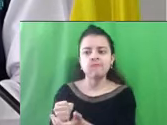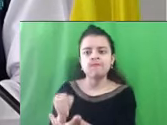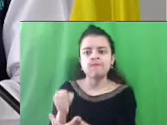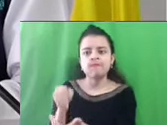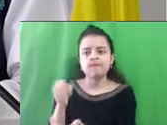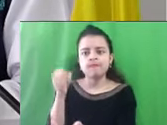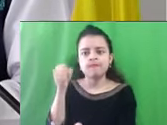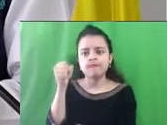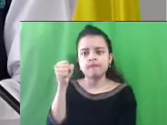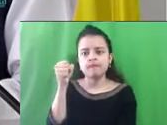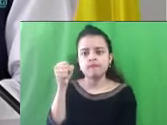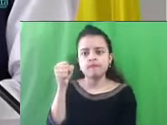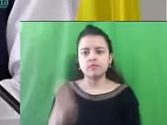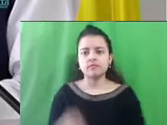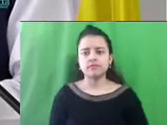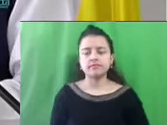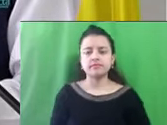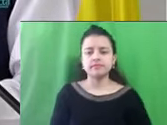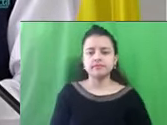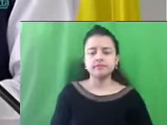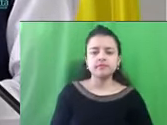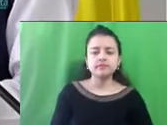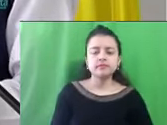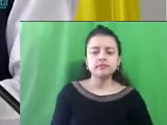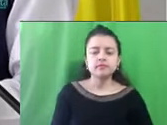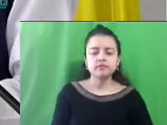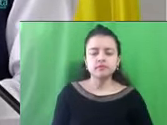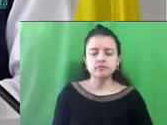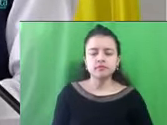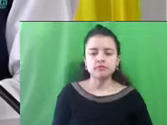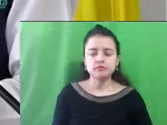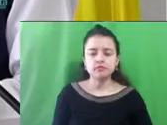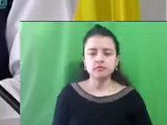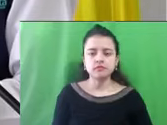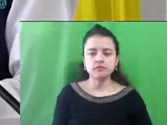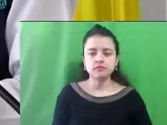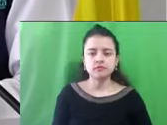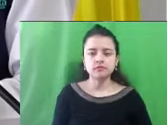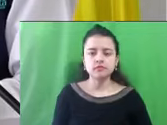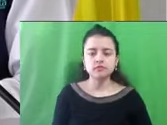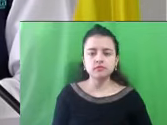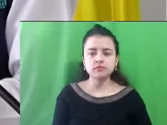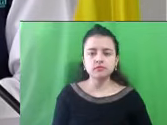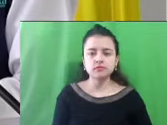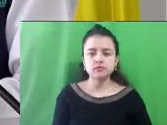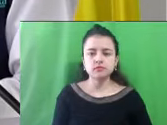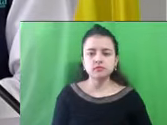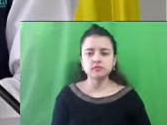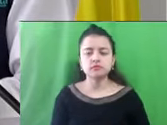este tema de facturación. También tuvimos un aumento de ingresos financieros del 30%,